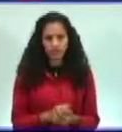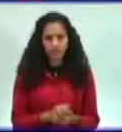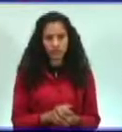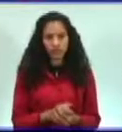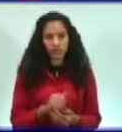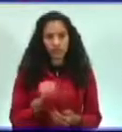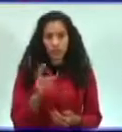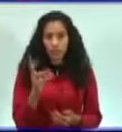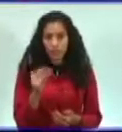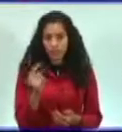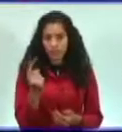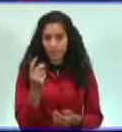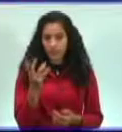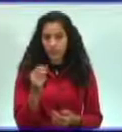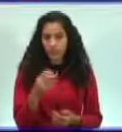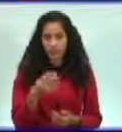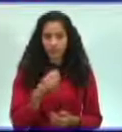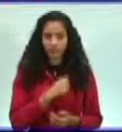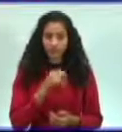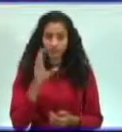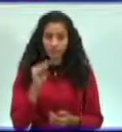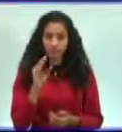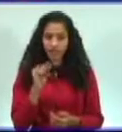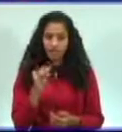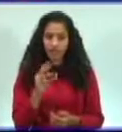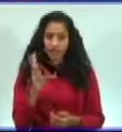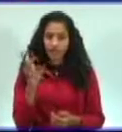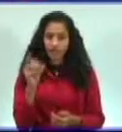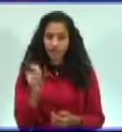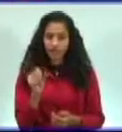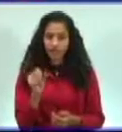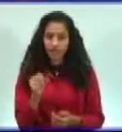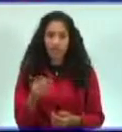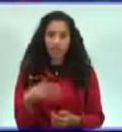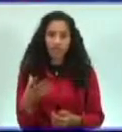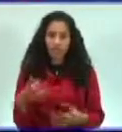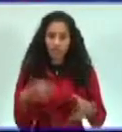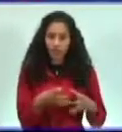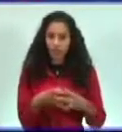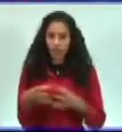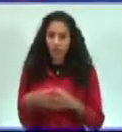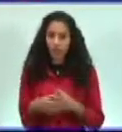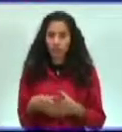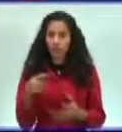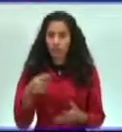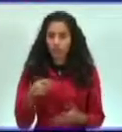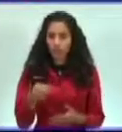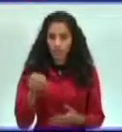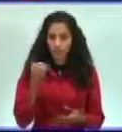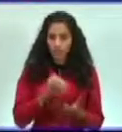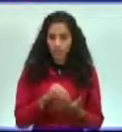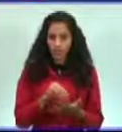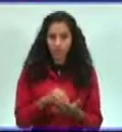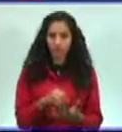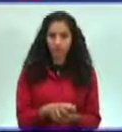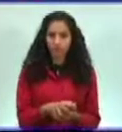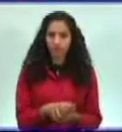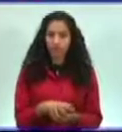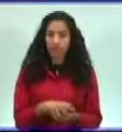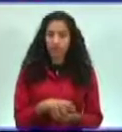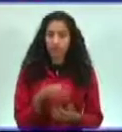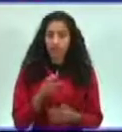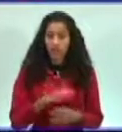que el primer número representa la cantidad de conjuntos que debemos colocar. El